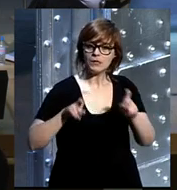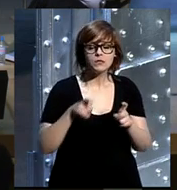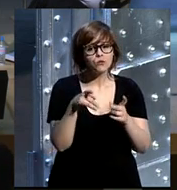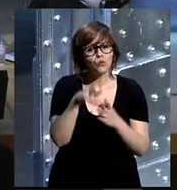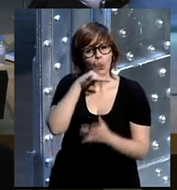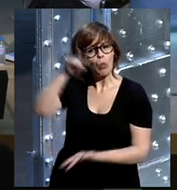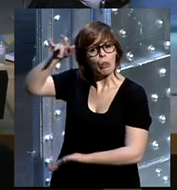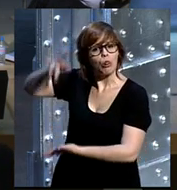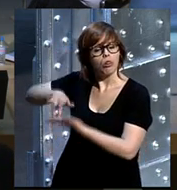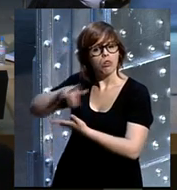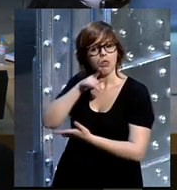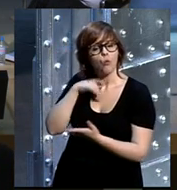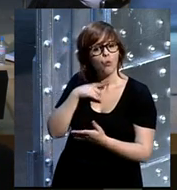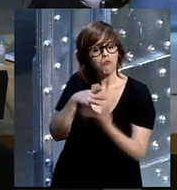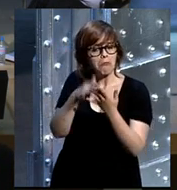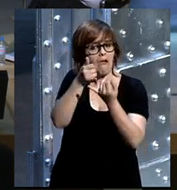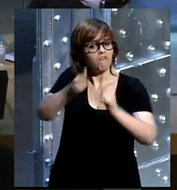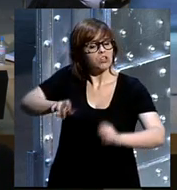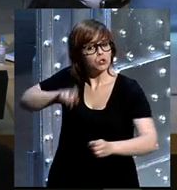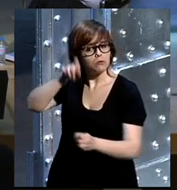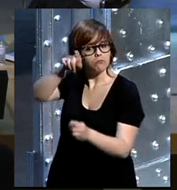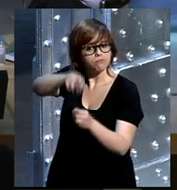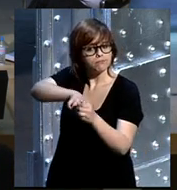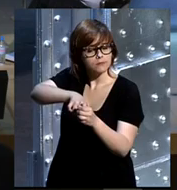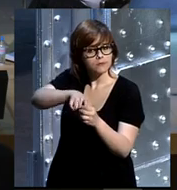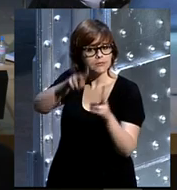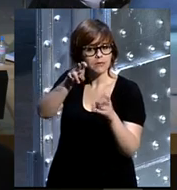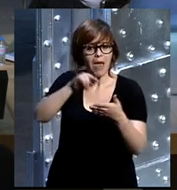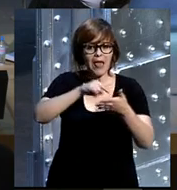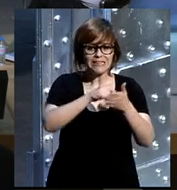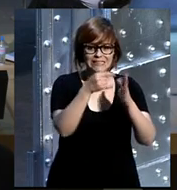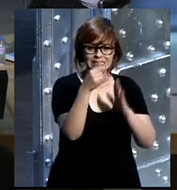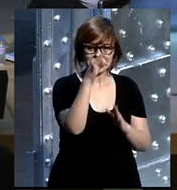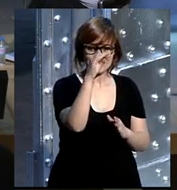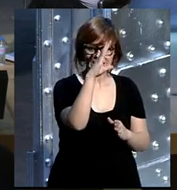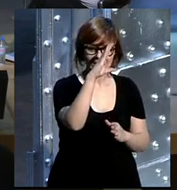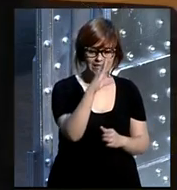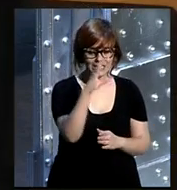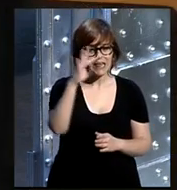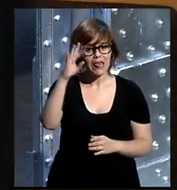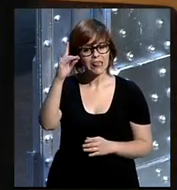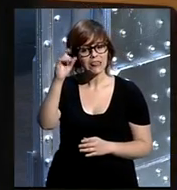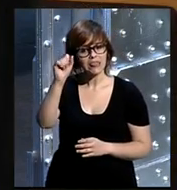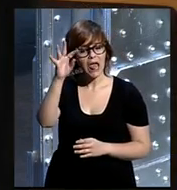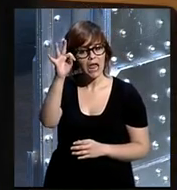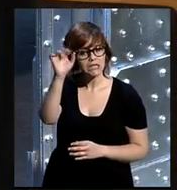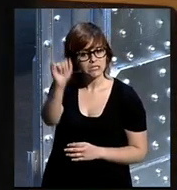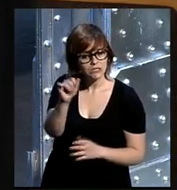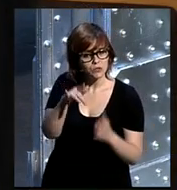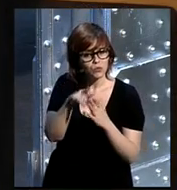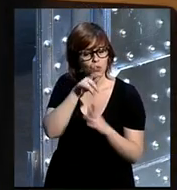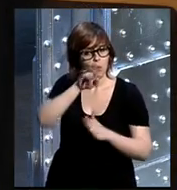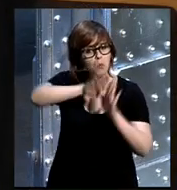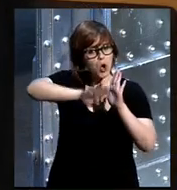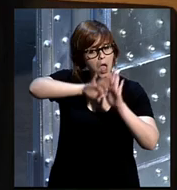participamos en un evento organizado en torno al Big Data, que es una iniciativa que tiene programada la Unión